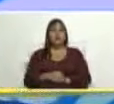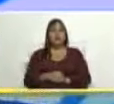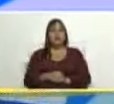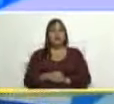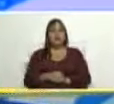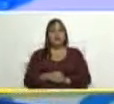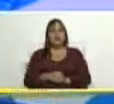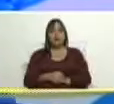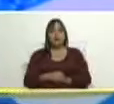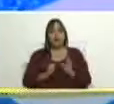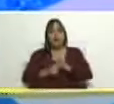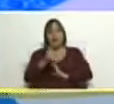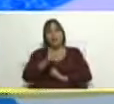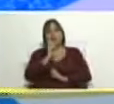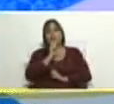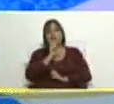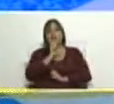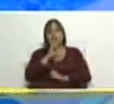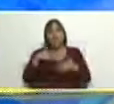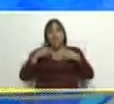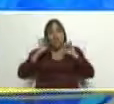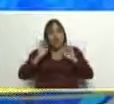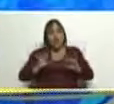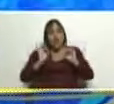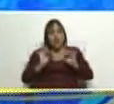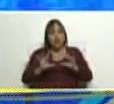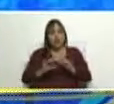la prueba más difícil y dolorosa